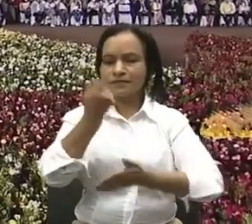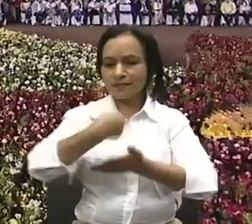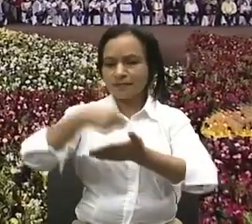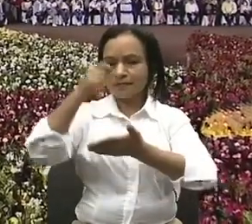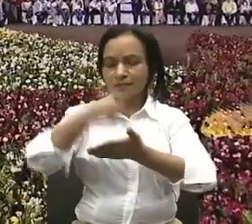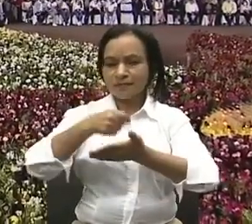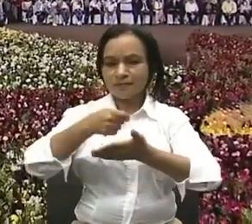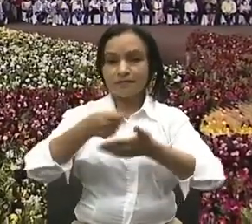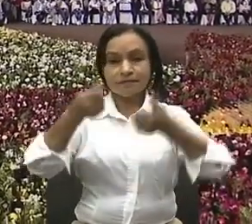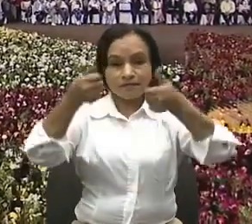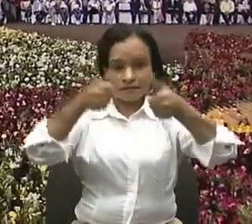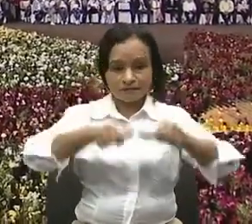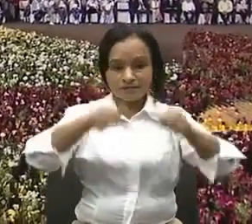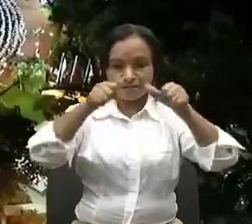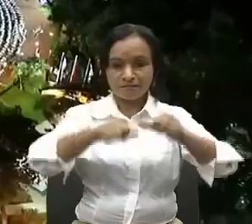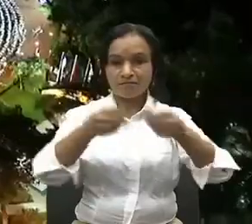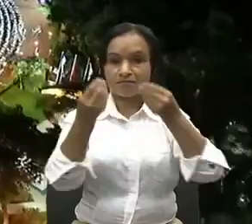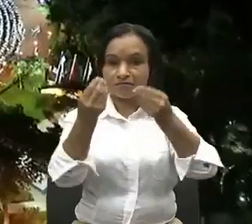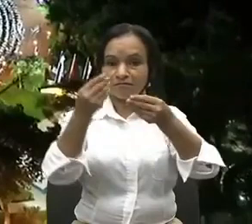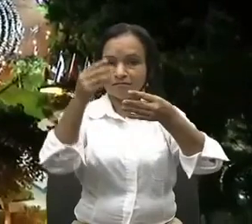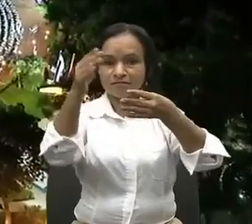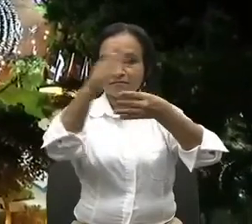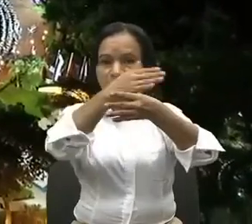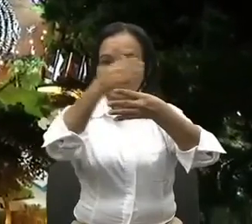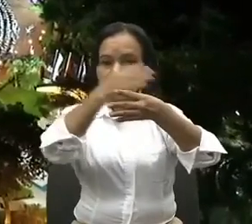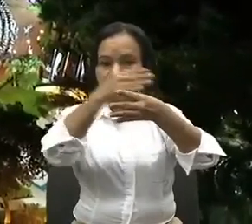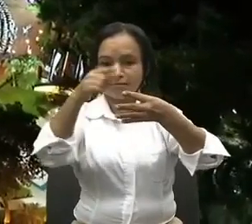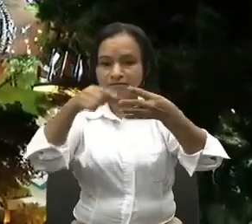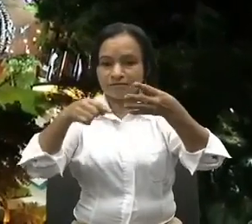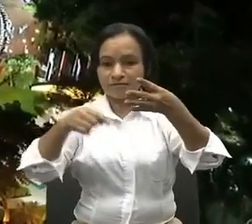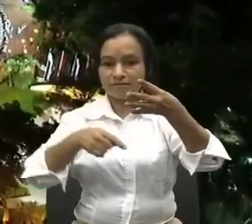varios convenios, a ver si me pasan